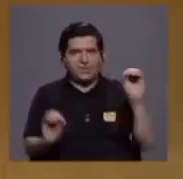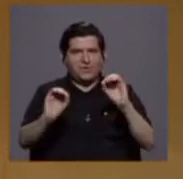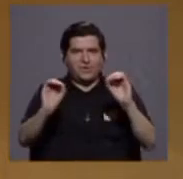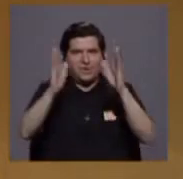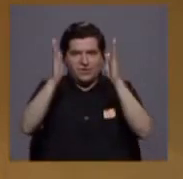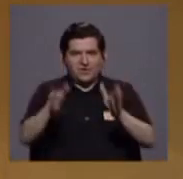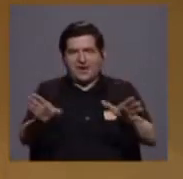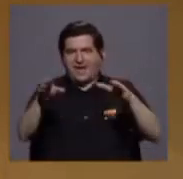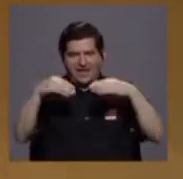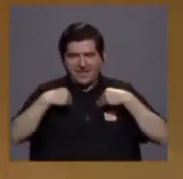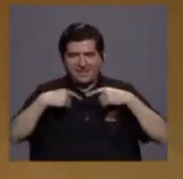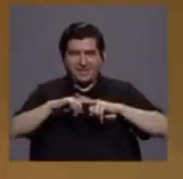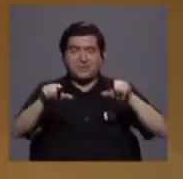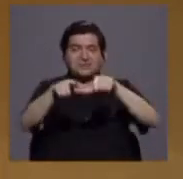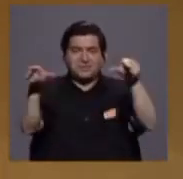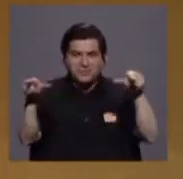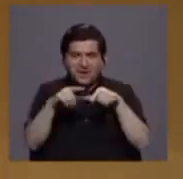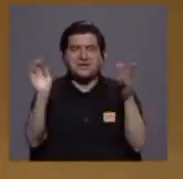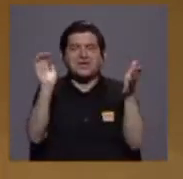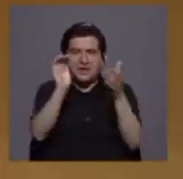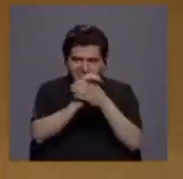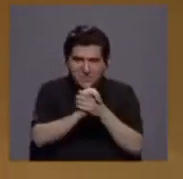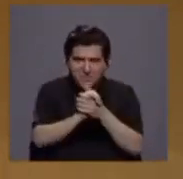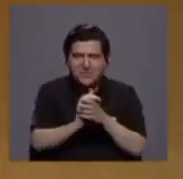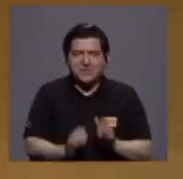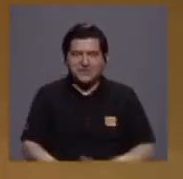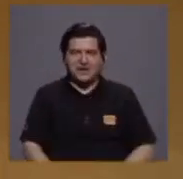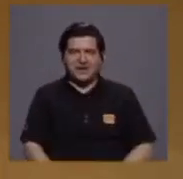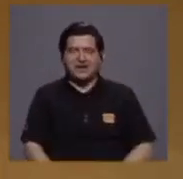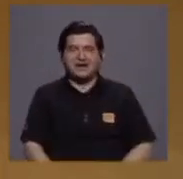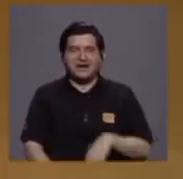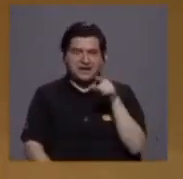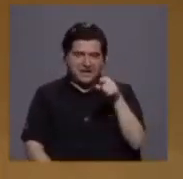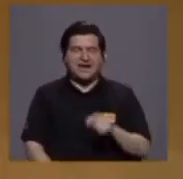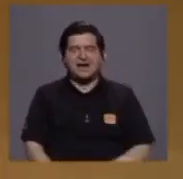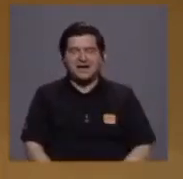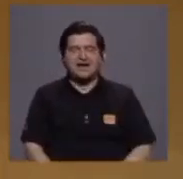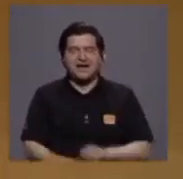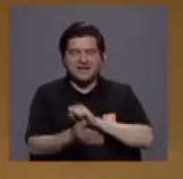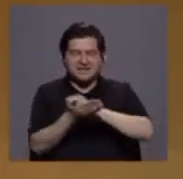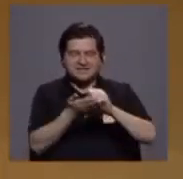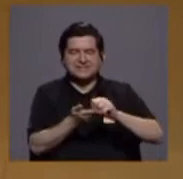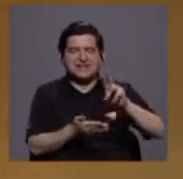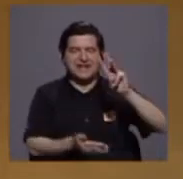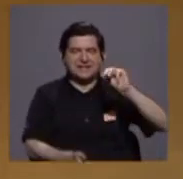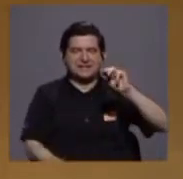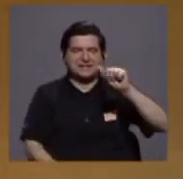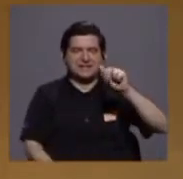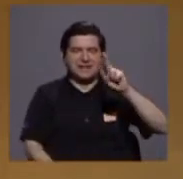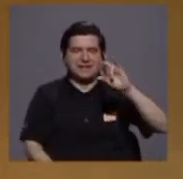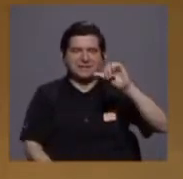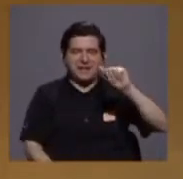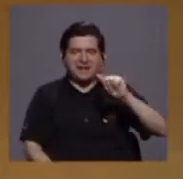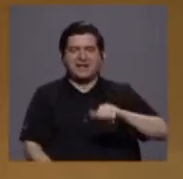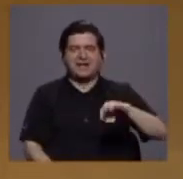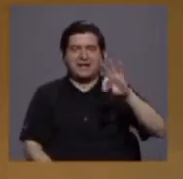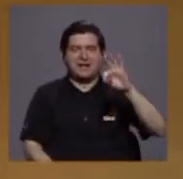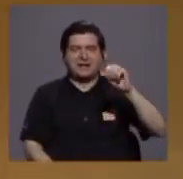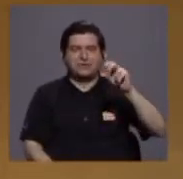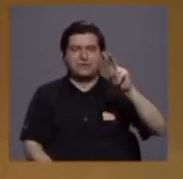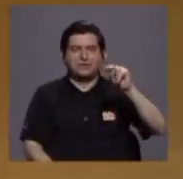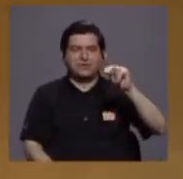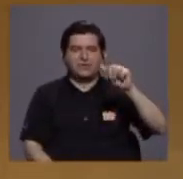aceptaría, pero el lugar para casarse es Santa María Tonatzintla, me parece a mí.